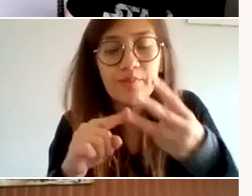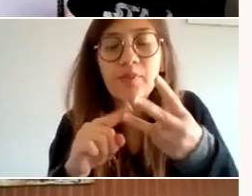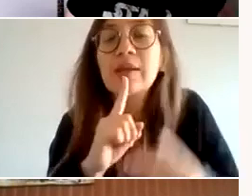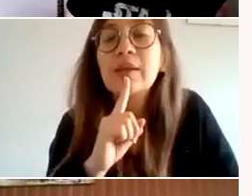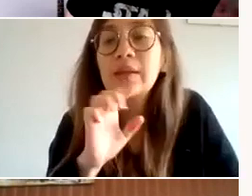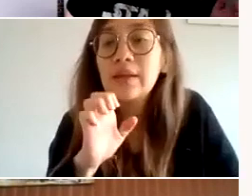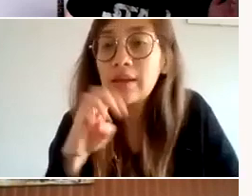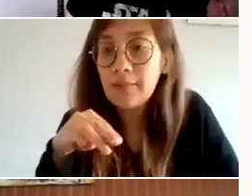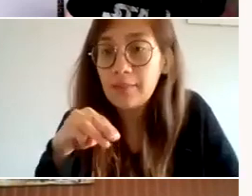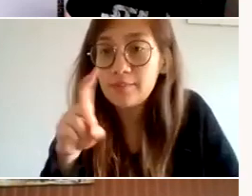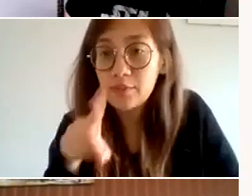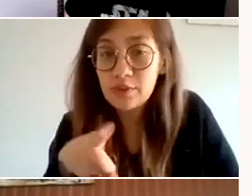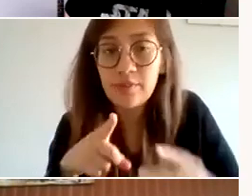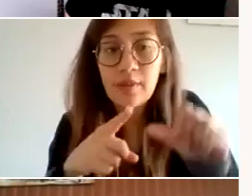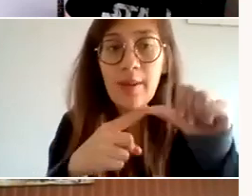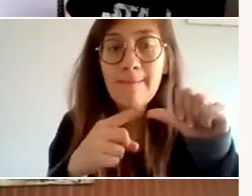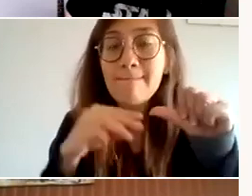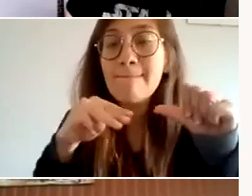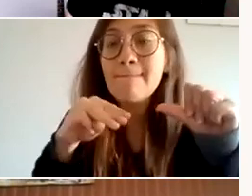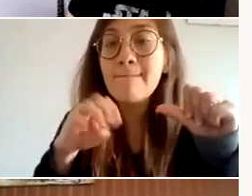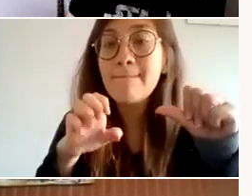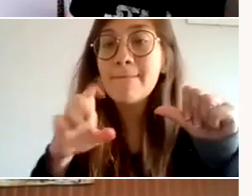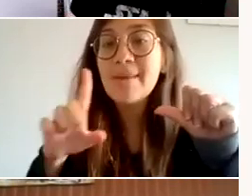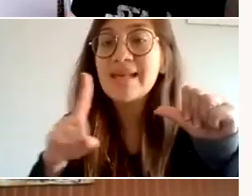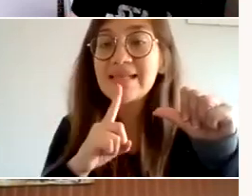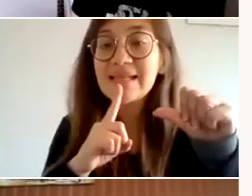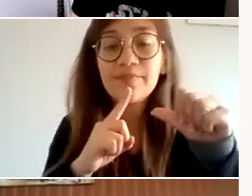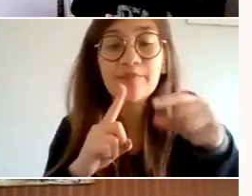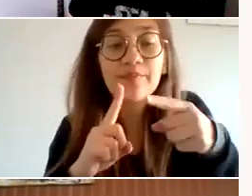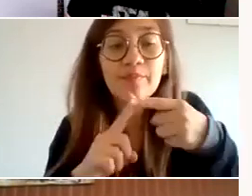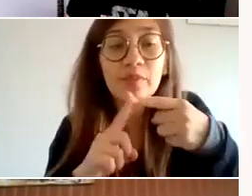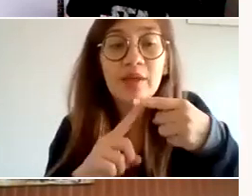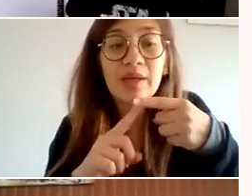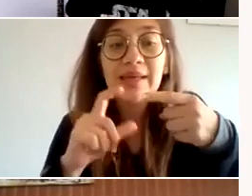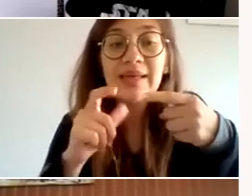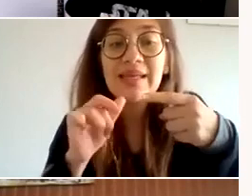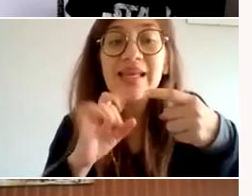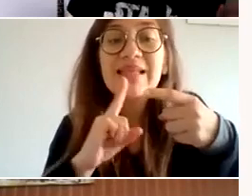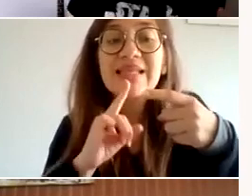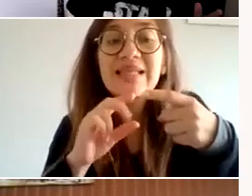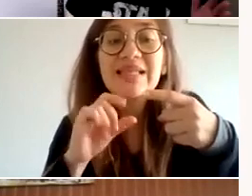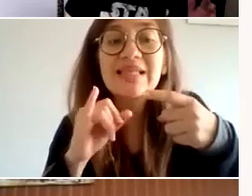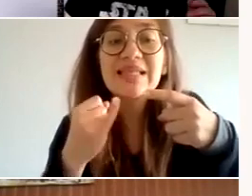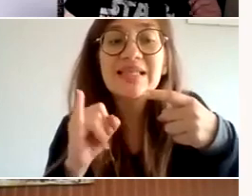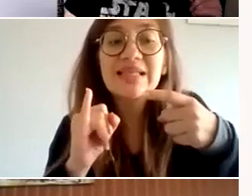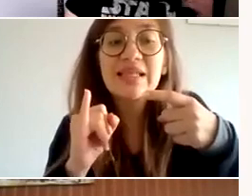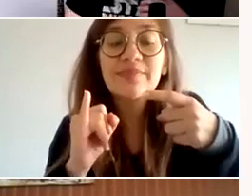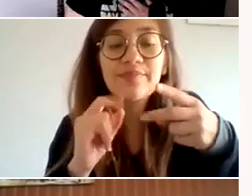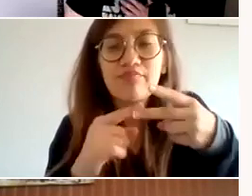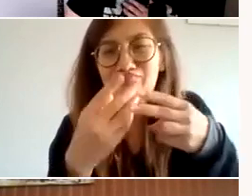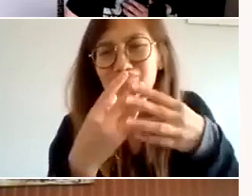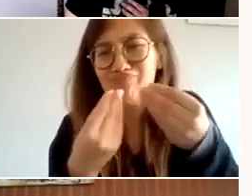de Google que se llama Meet, está una versión libre que se llama Jitsi, y así hay varias más. De